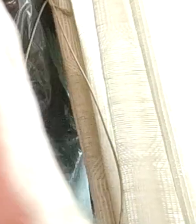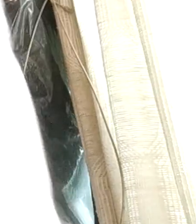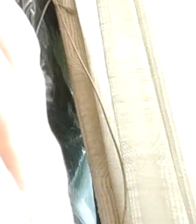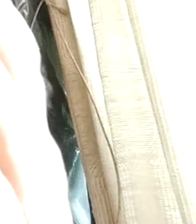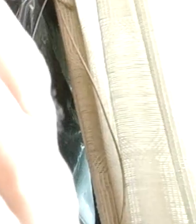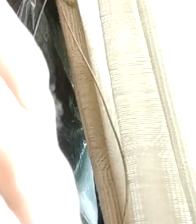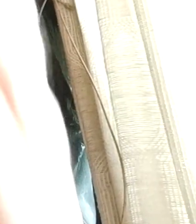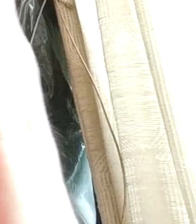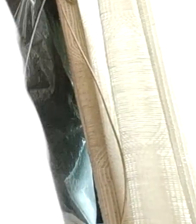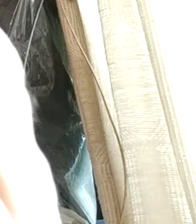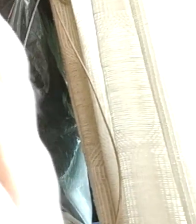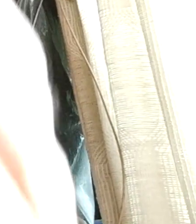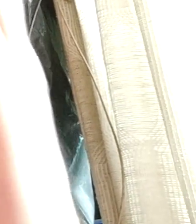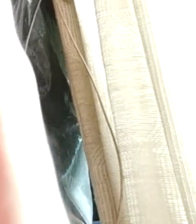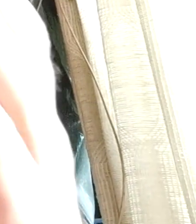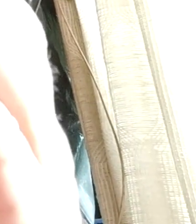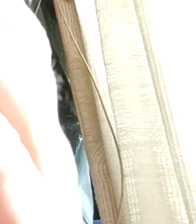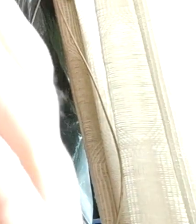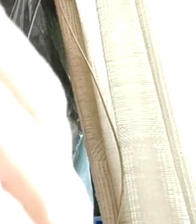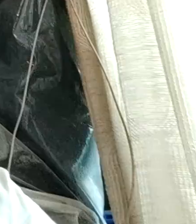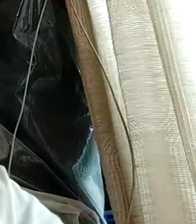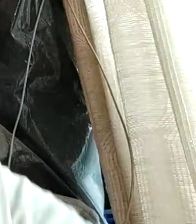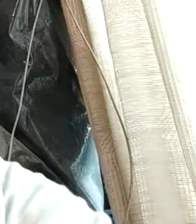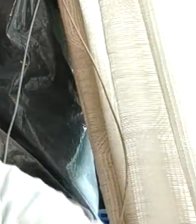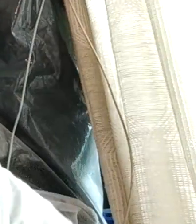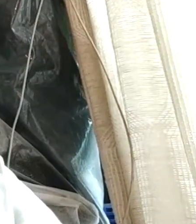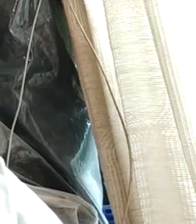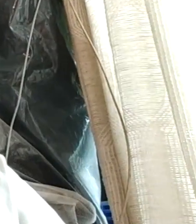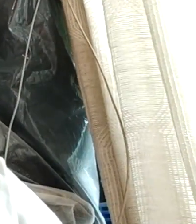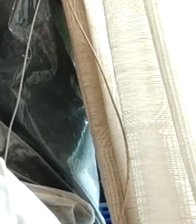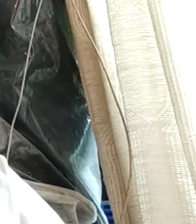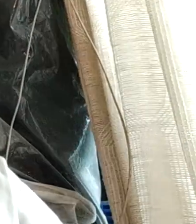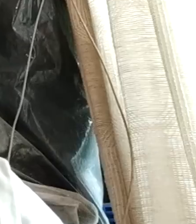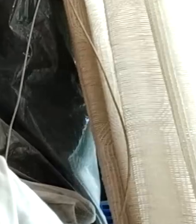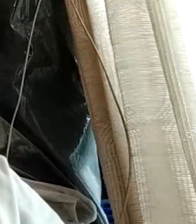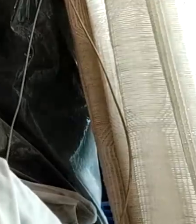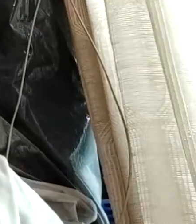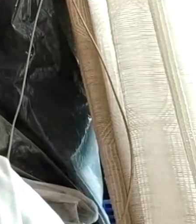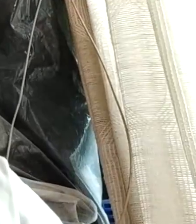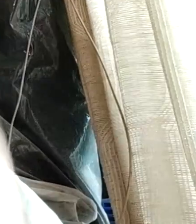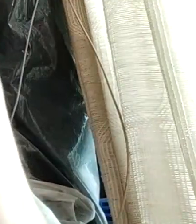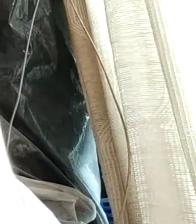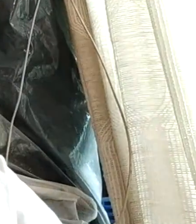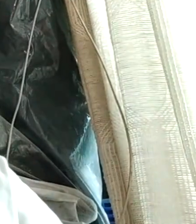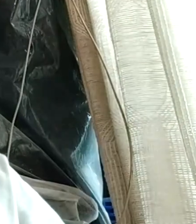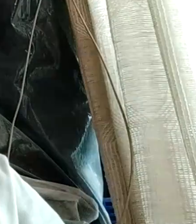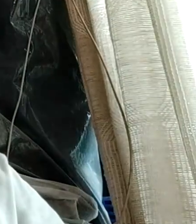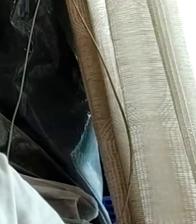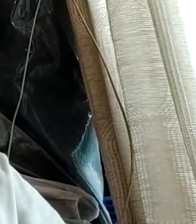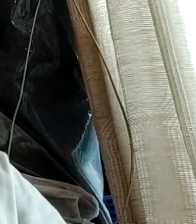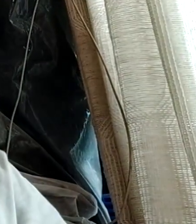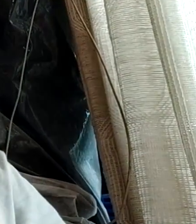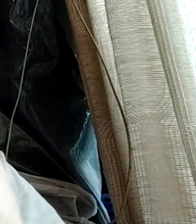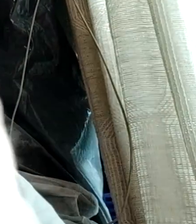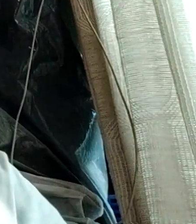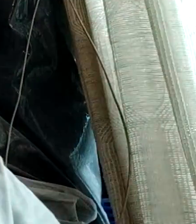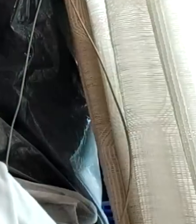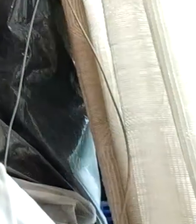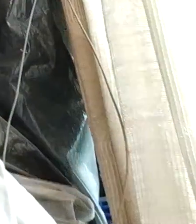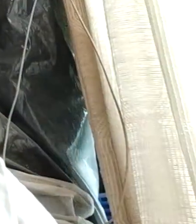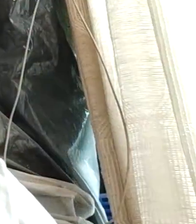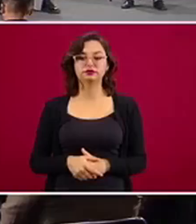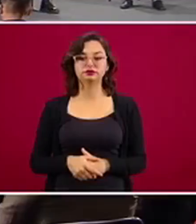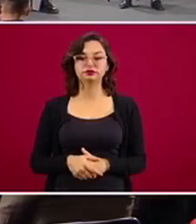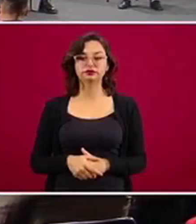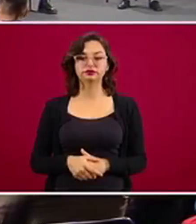homicidios siguen a la alza en el país e invitó a las bandas delictivas a frenar sus